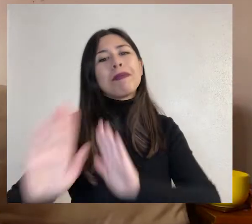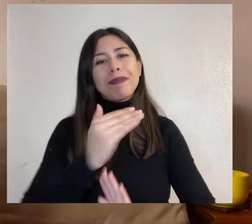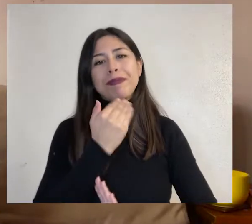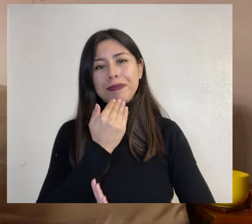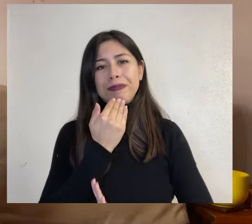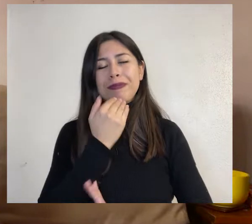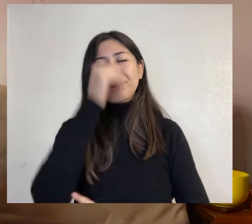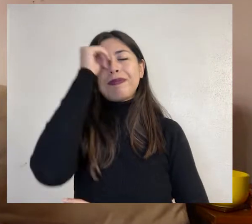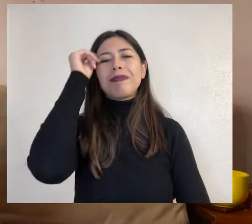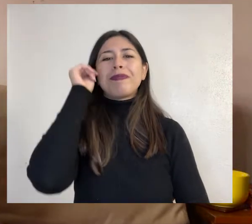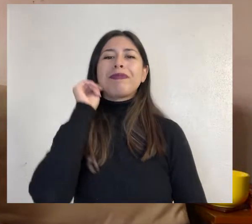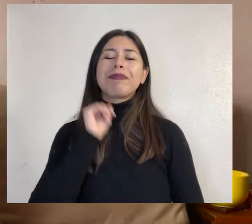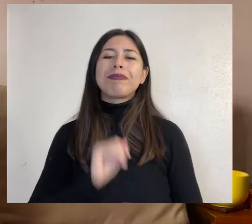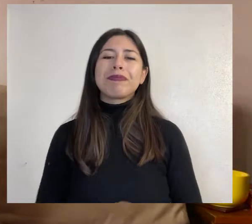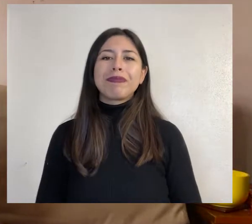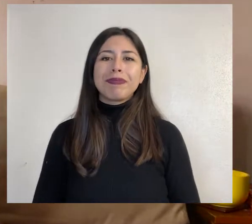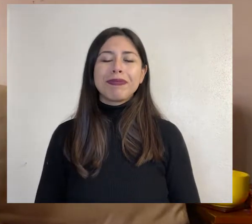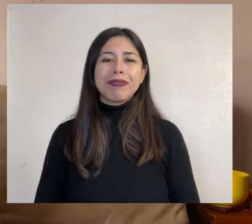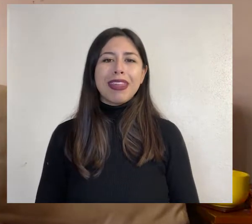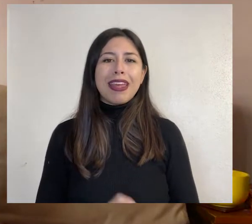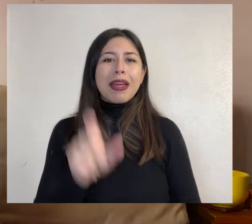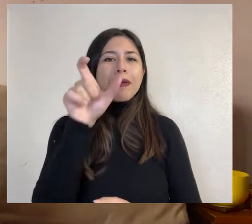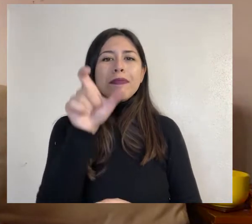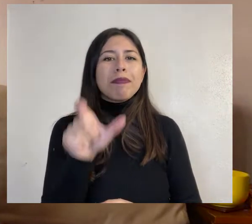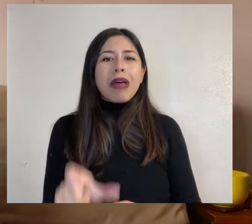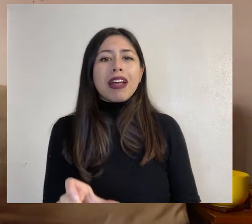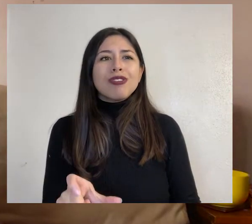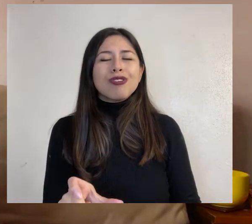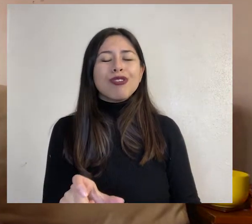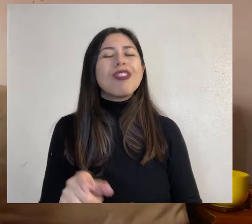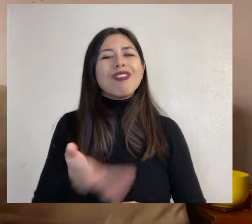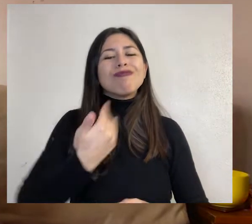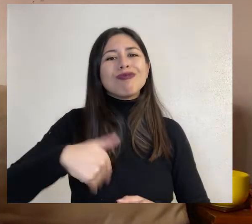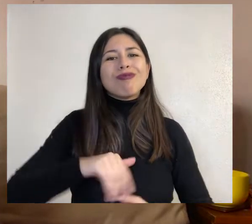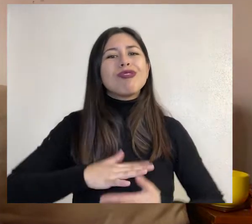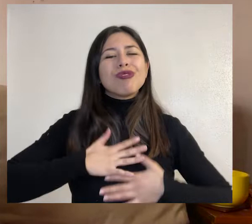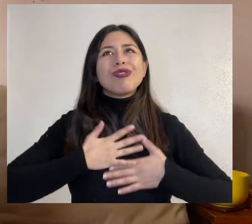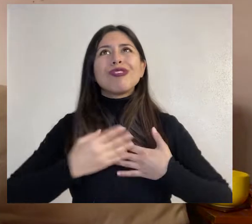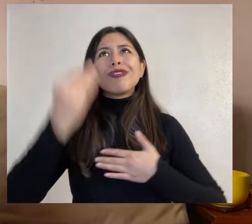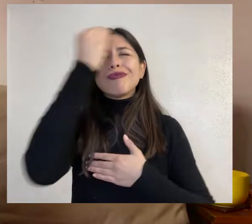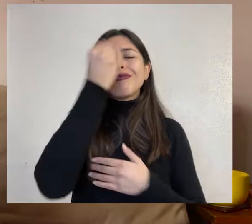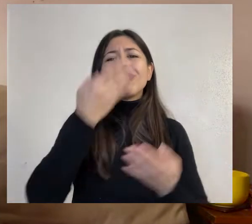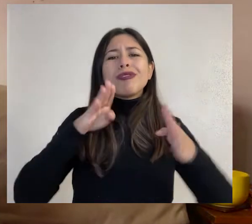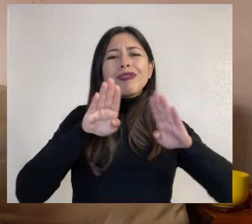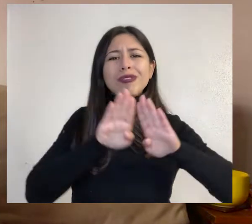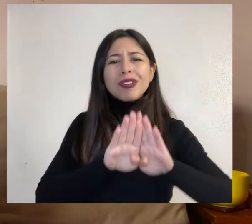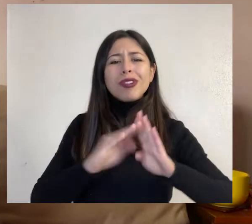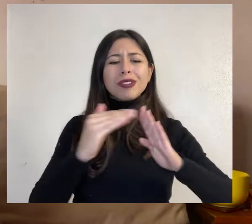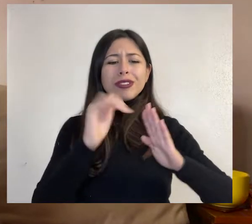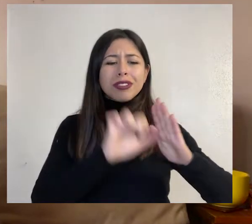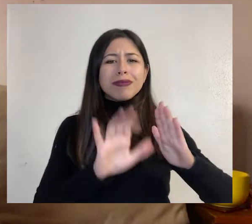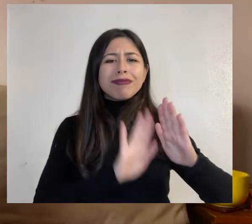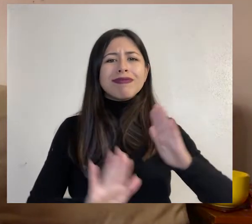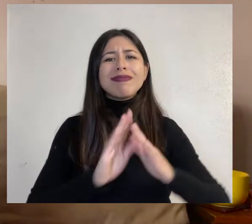colectivo. Bueno, para partir, ¿quién nos ha sentido sobrepasado por el encierro, por las distintas preocupaciones que puedan existir?